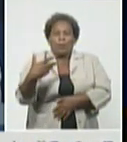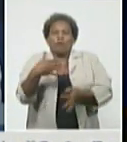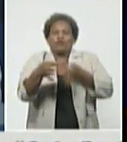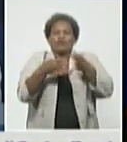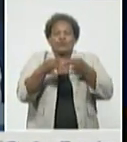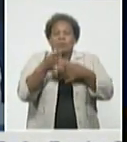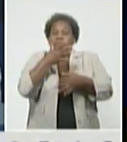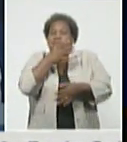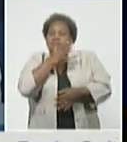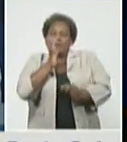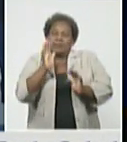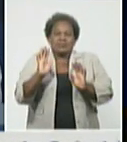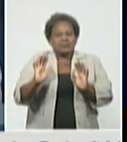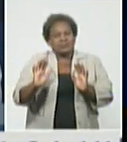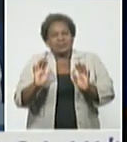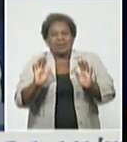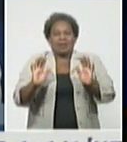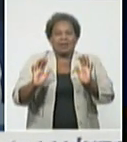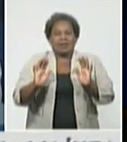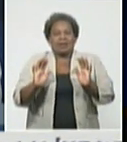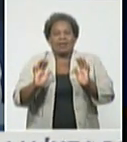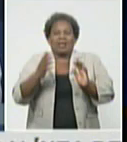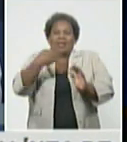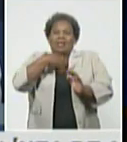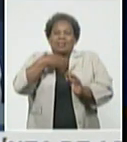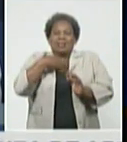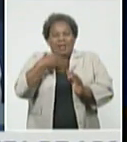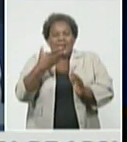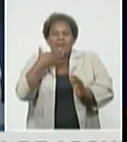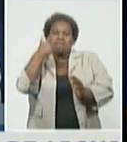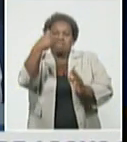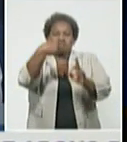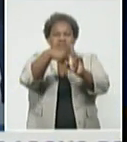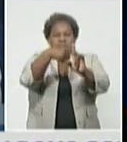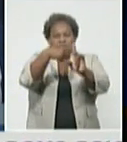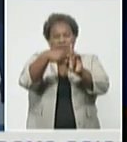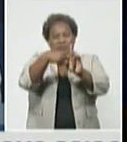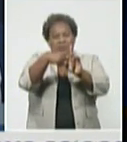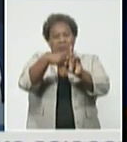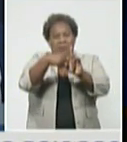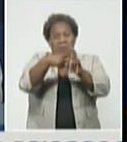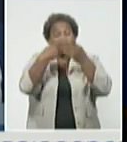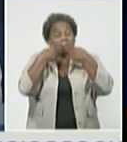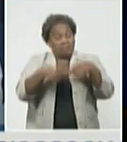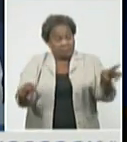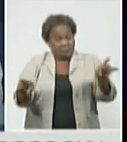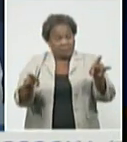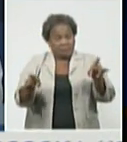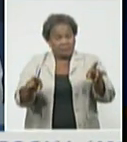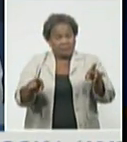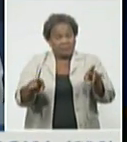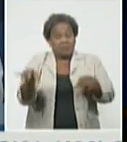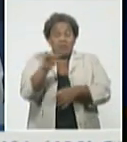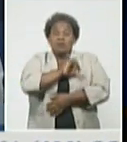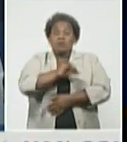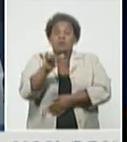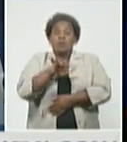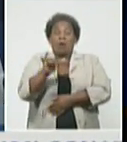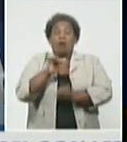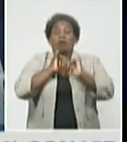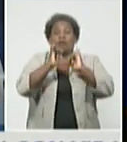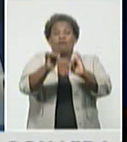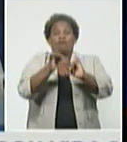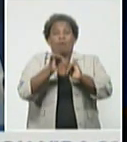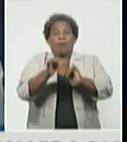ser que tienen un pronóstico bueno, pero que de todas formas, como también hemos informado y como